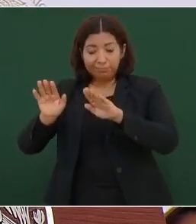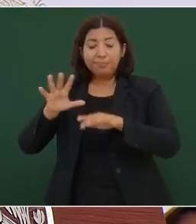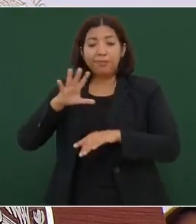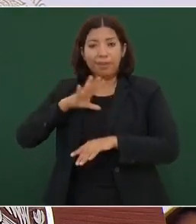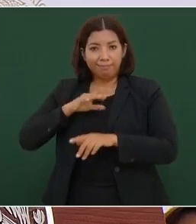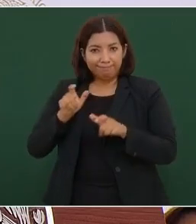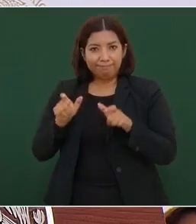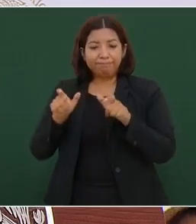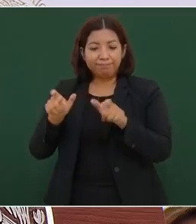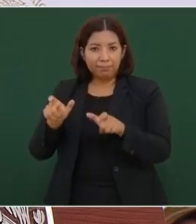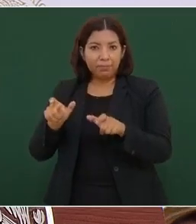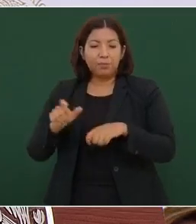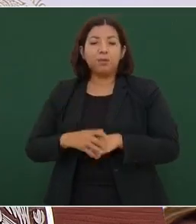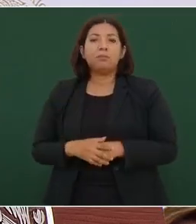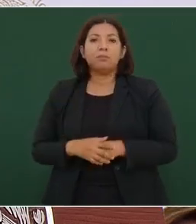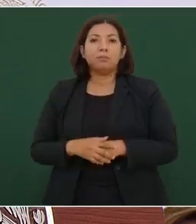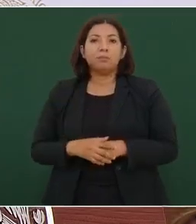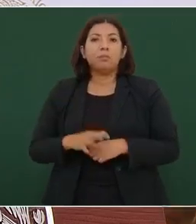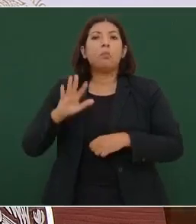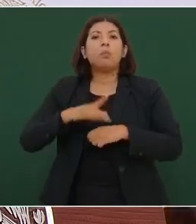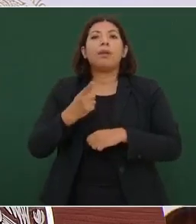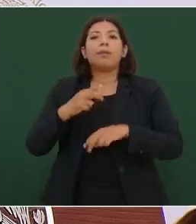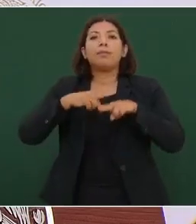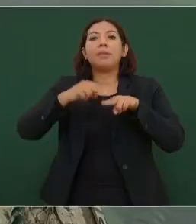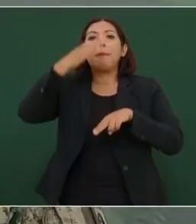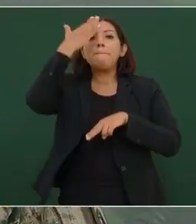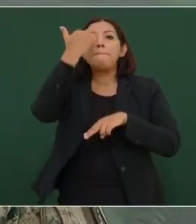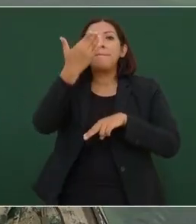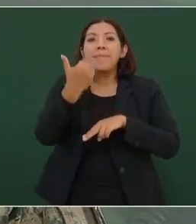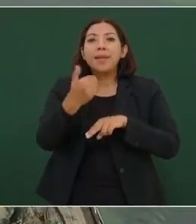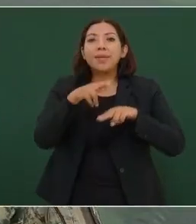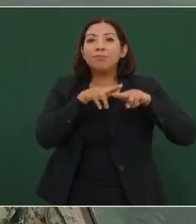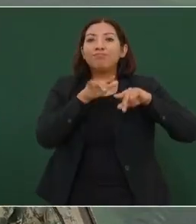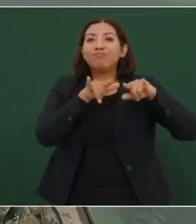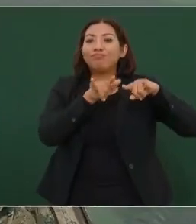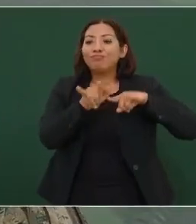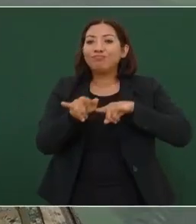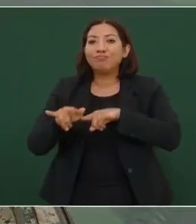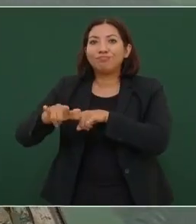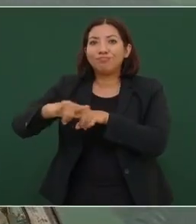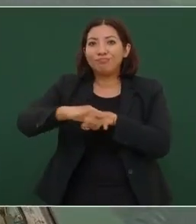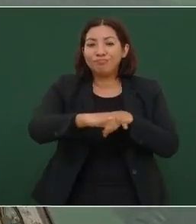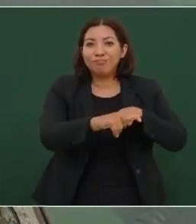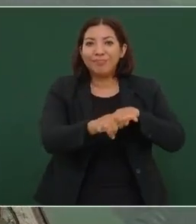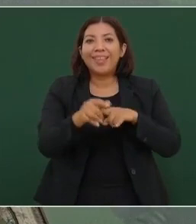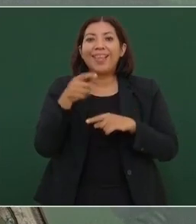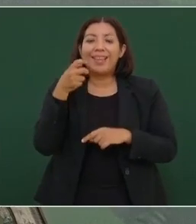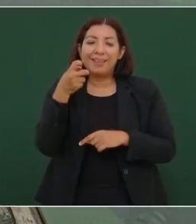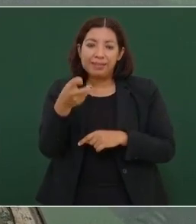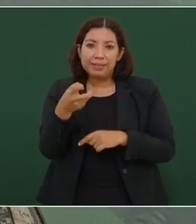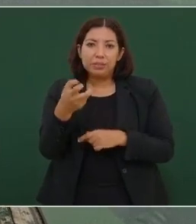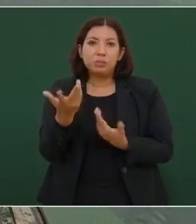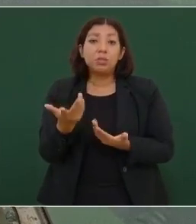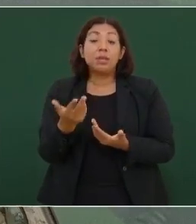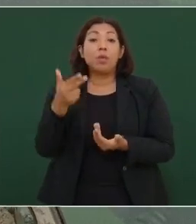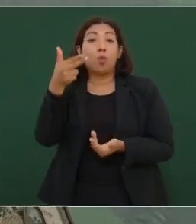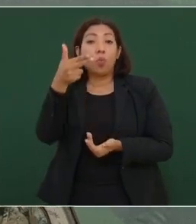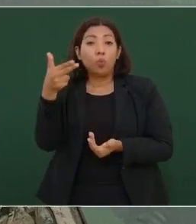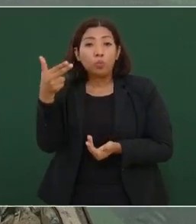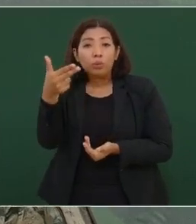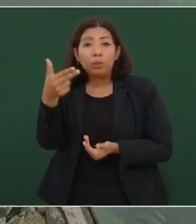el recorrido del Tren Maya. Estarán en las estaciones, en los hoteles, en los